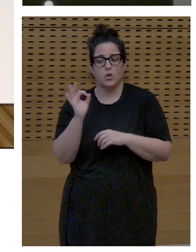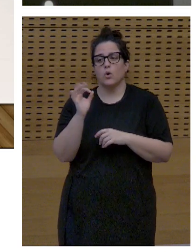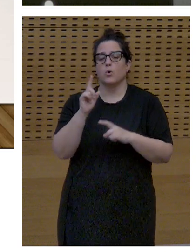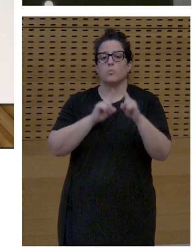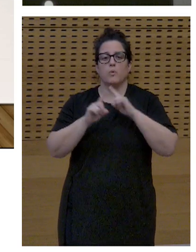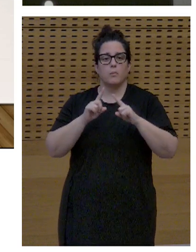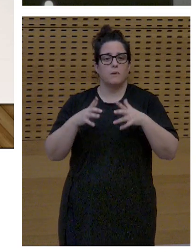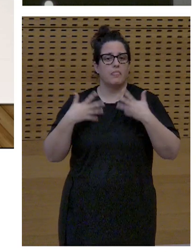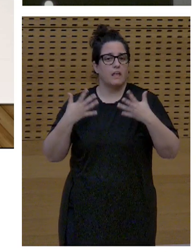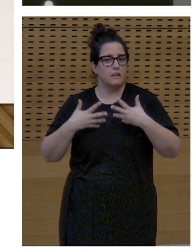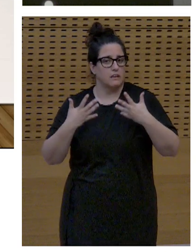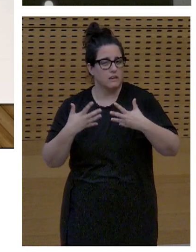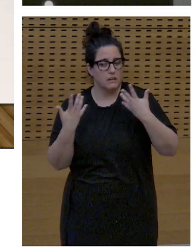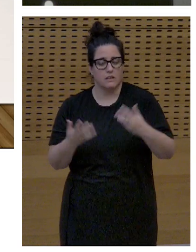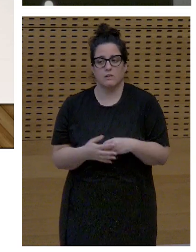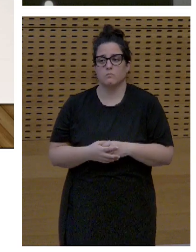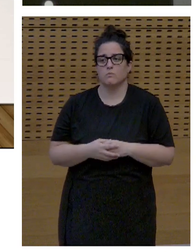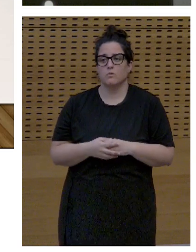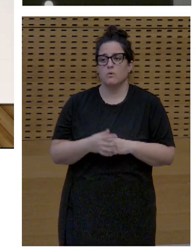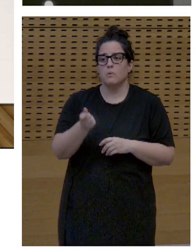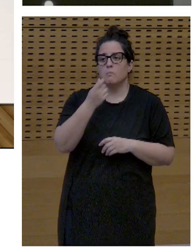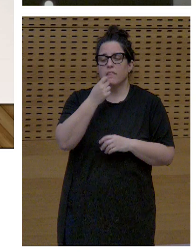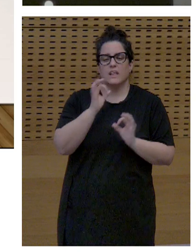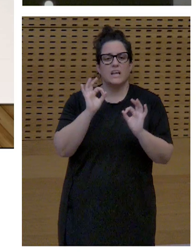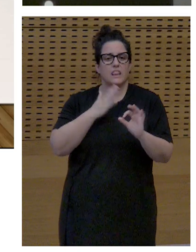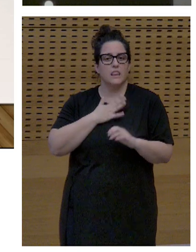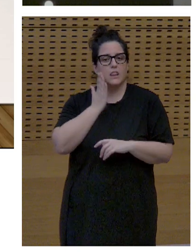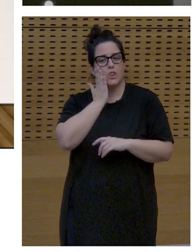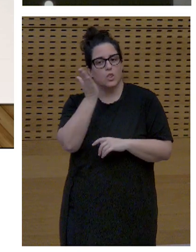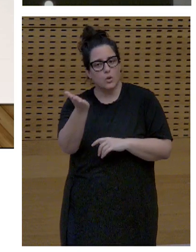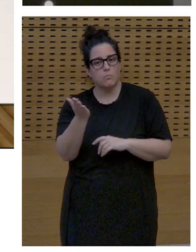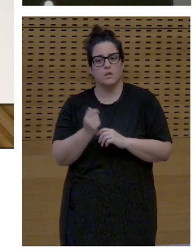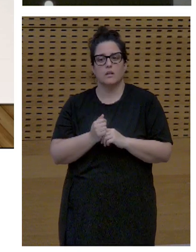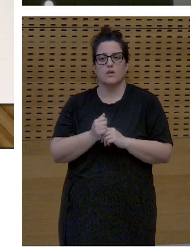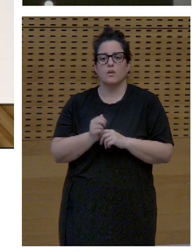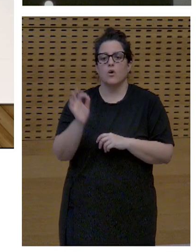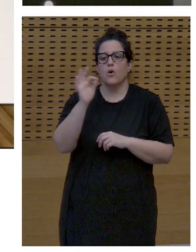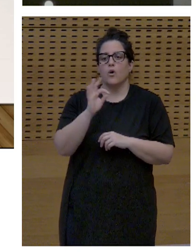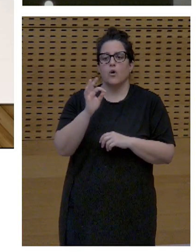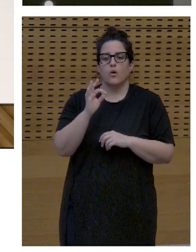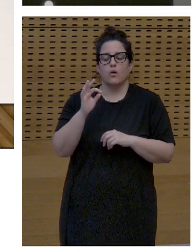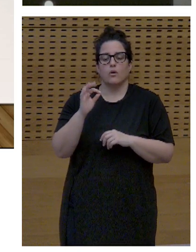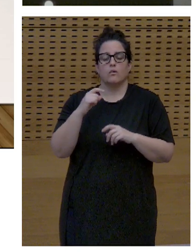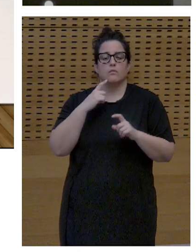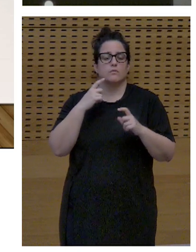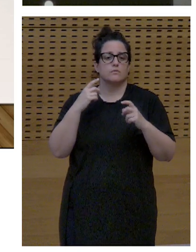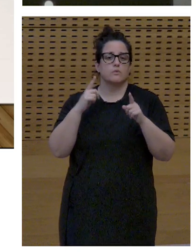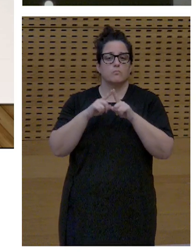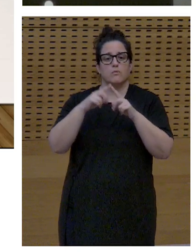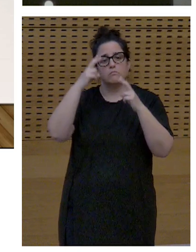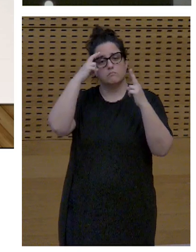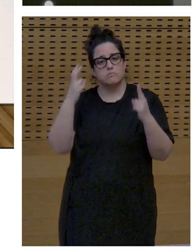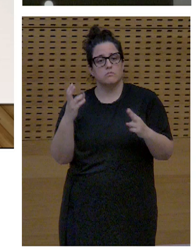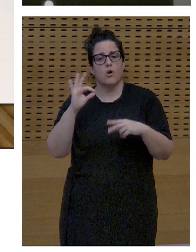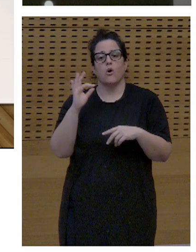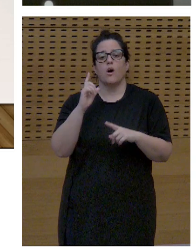ánimo, la medicación que utilizamos para dormir, o bien relajantes, o bien antidepresivos que